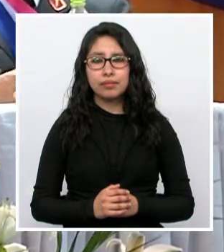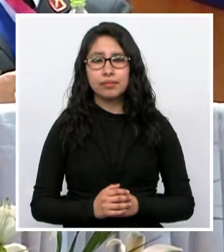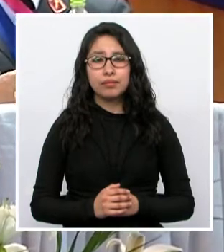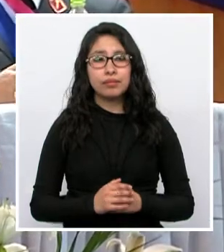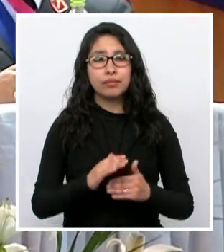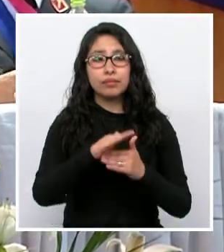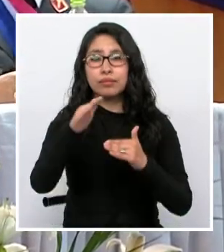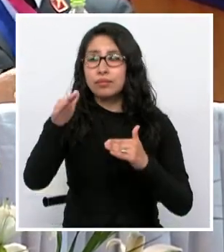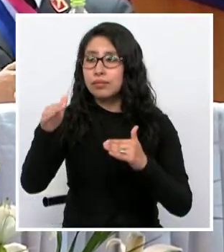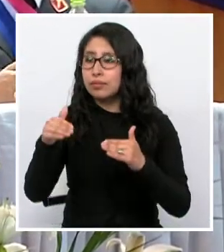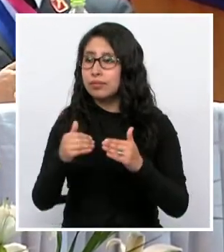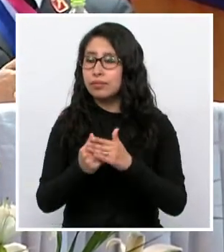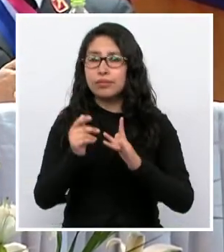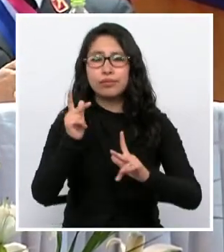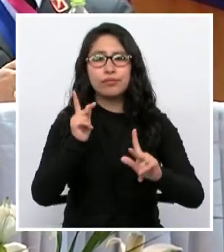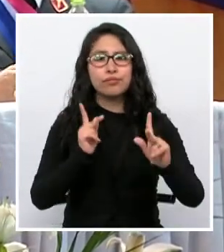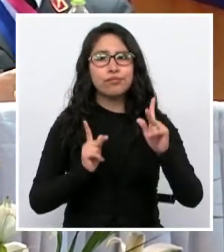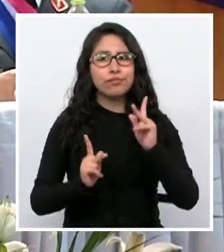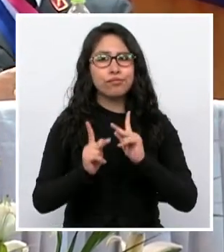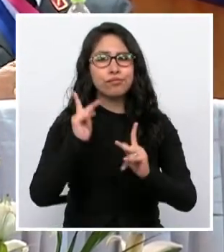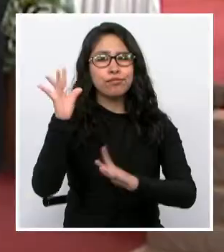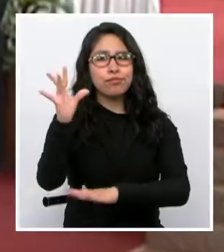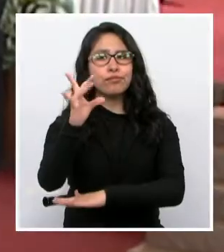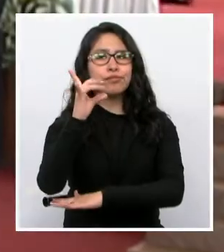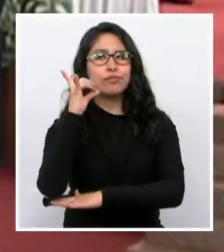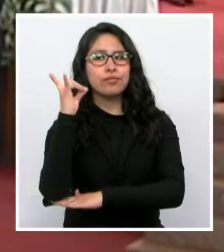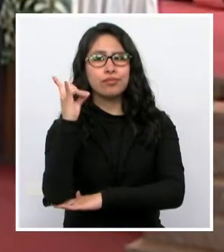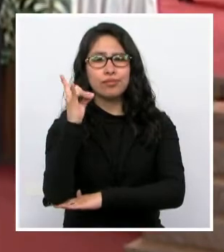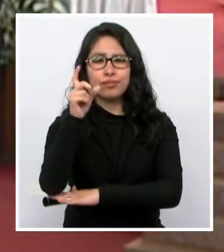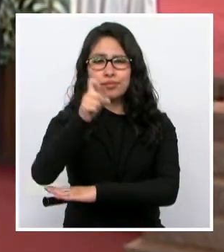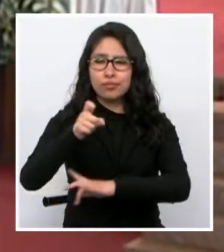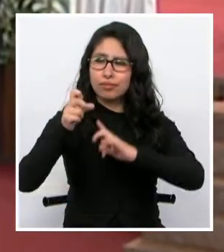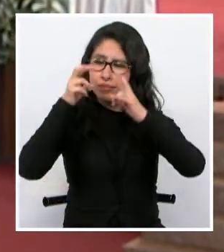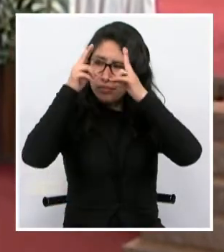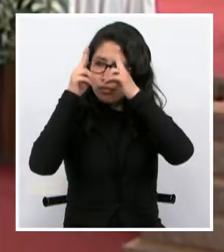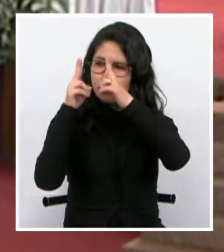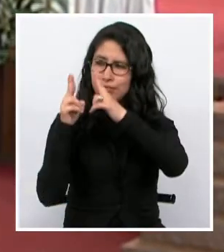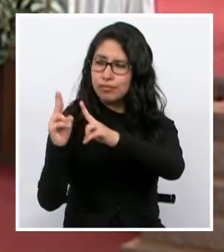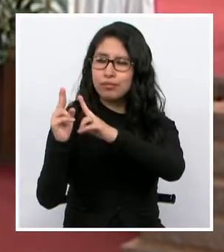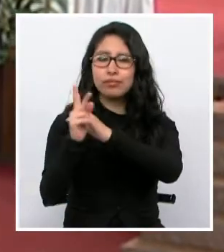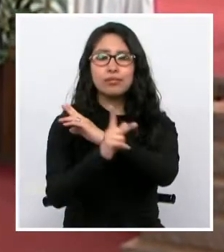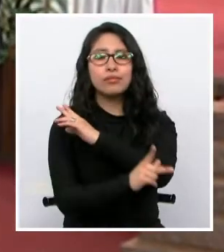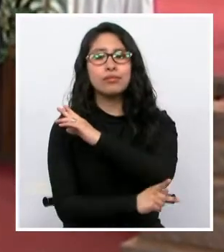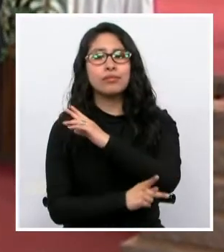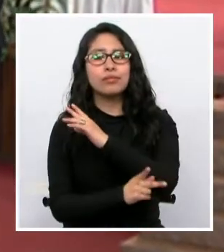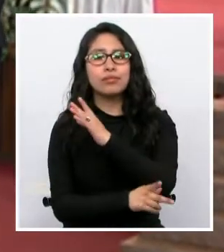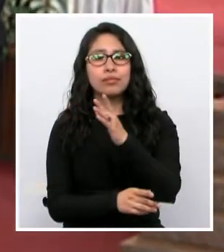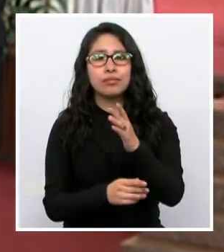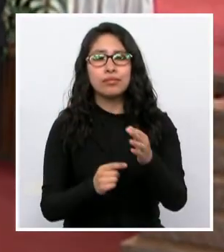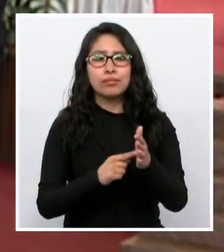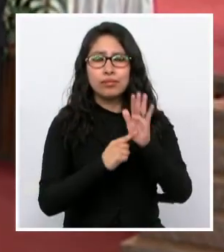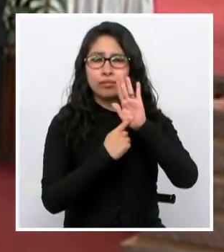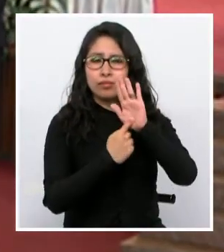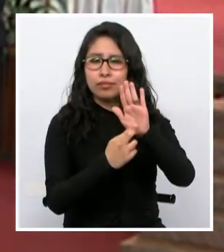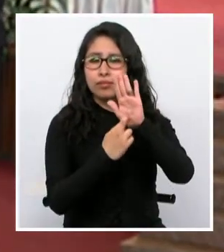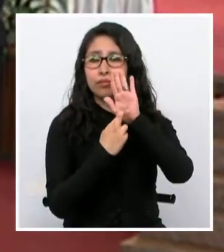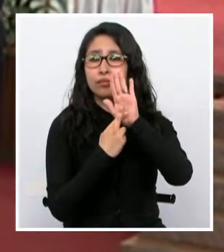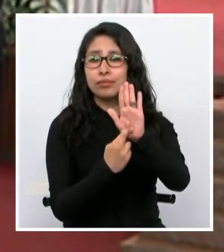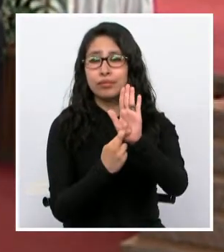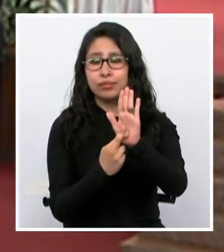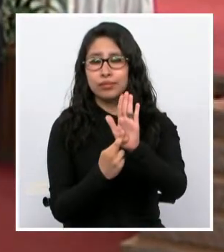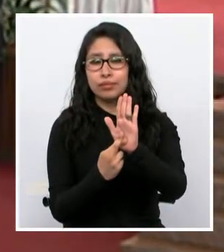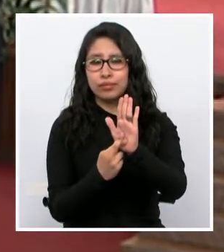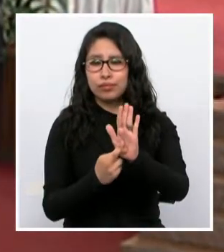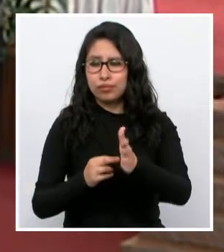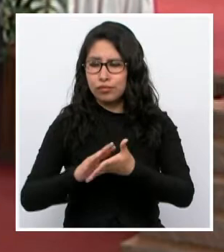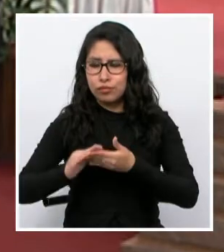Boliviano debe espiritualizar su vida honrando a su patria. La misma representa el patrimonio moral e histórico